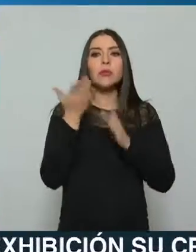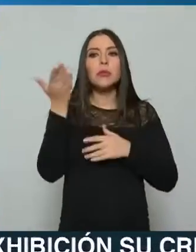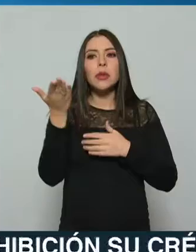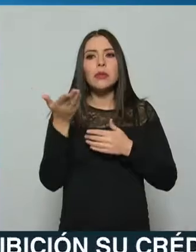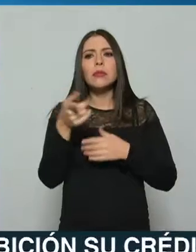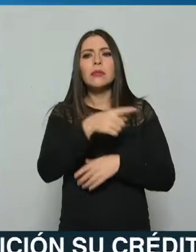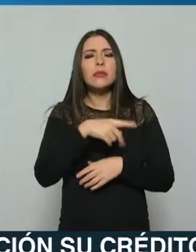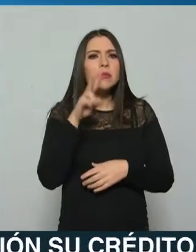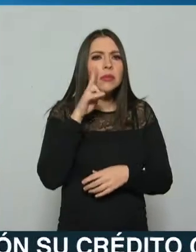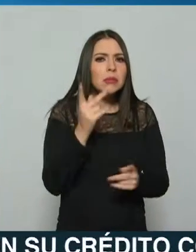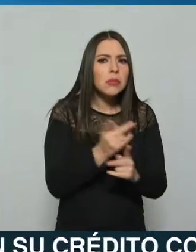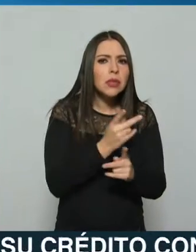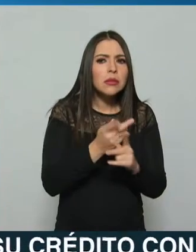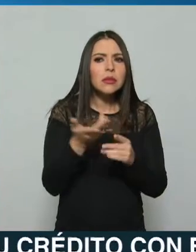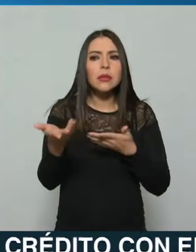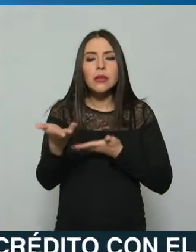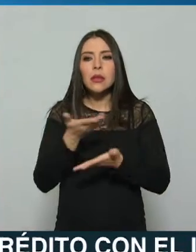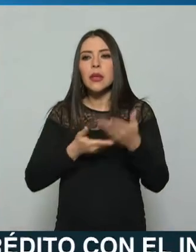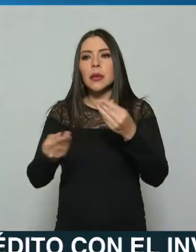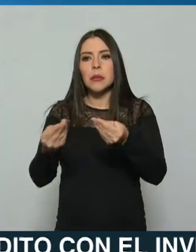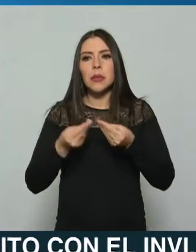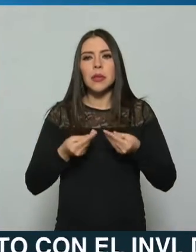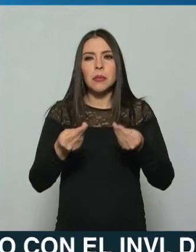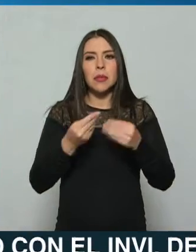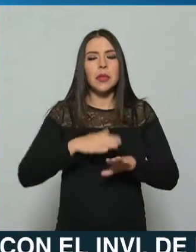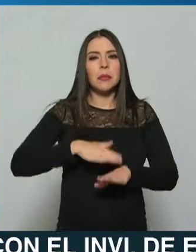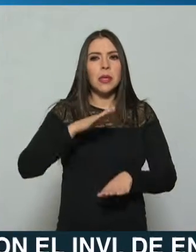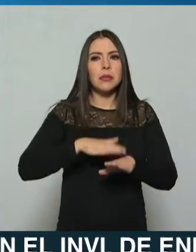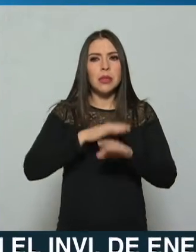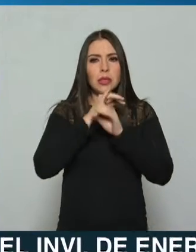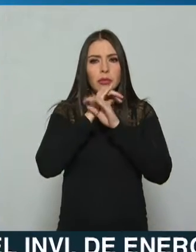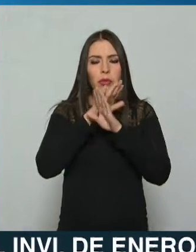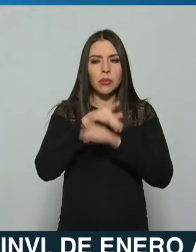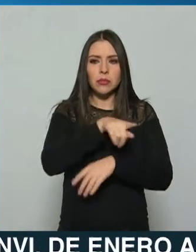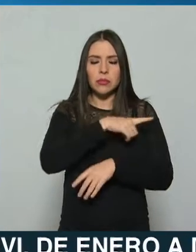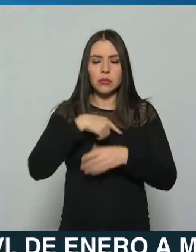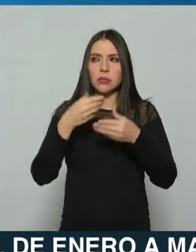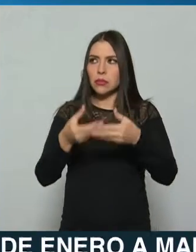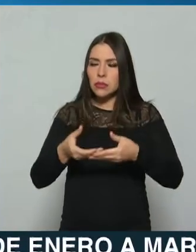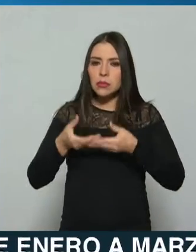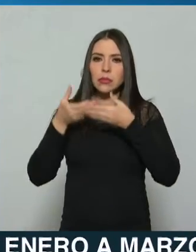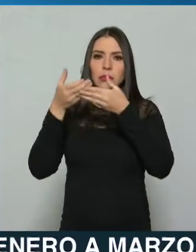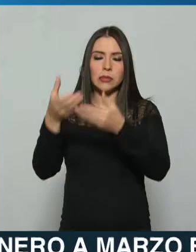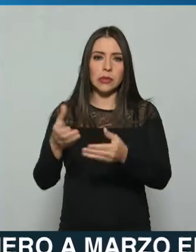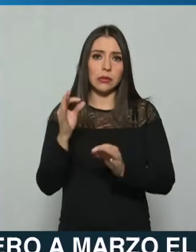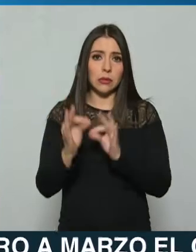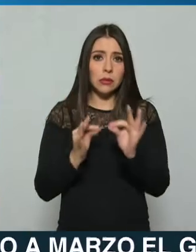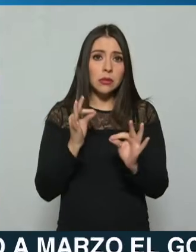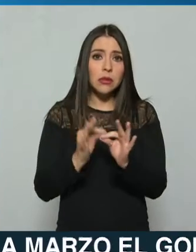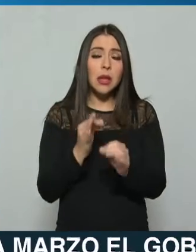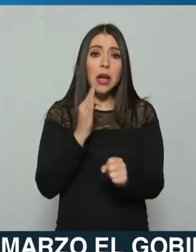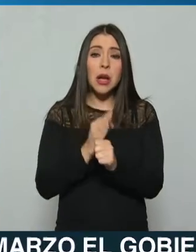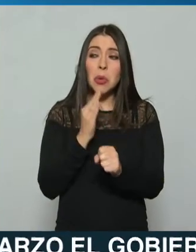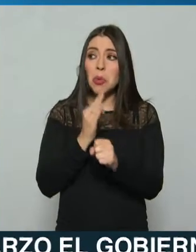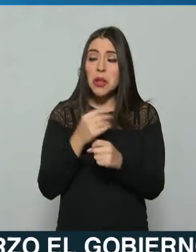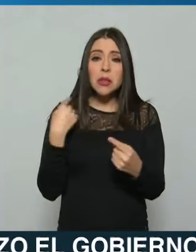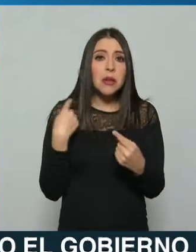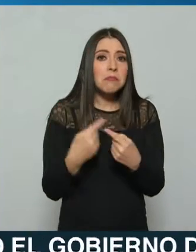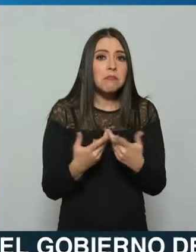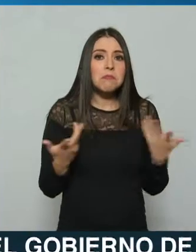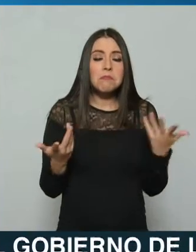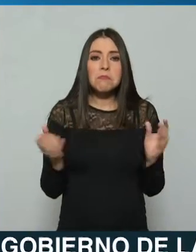solicitan otra información más actualizada, se las proporcionamos, pero a la fecha no hemos